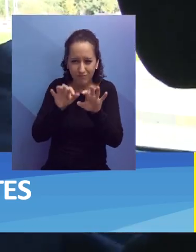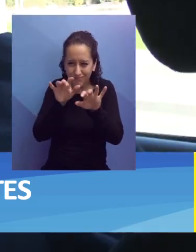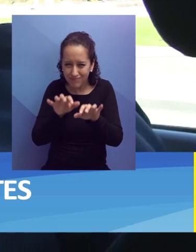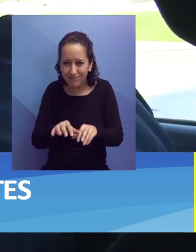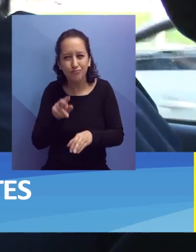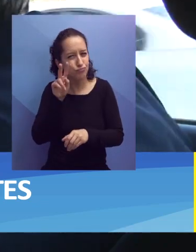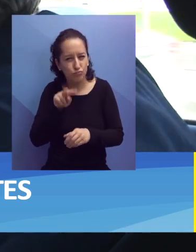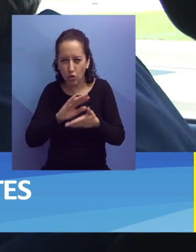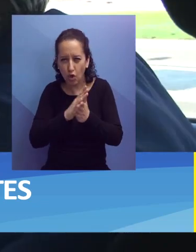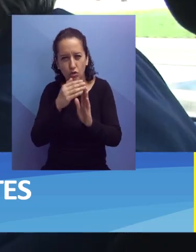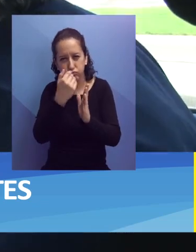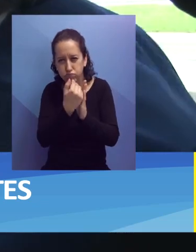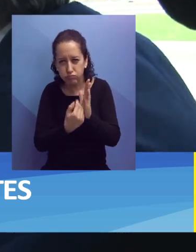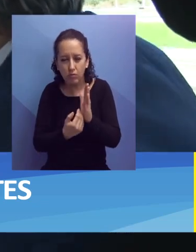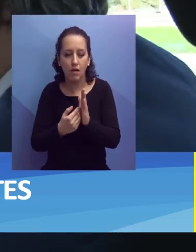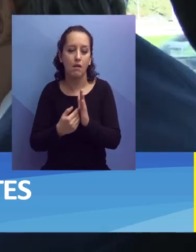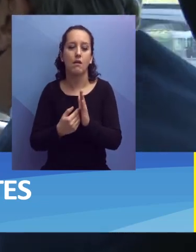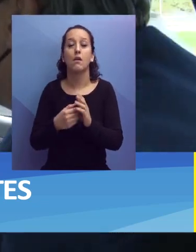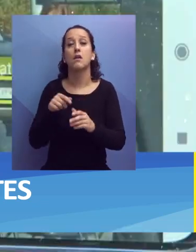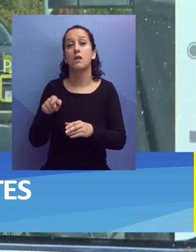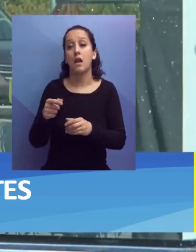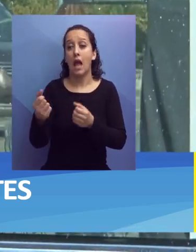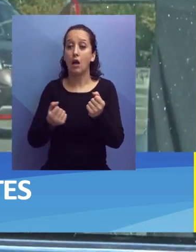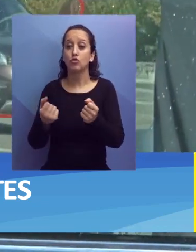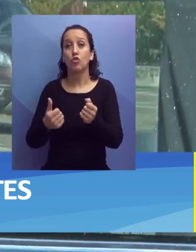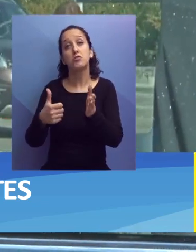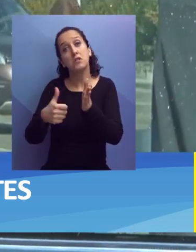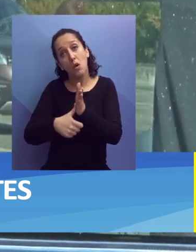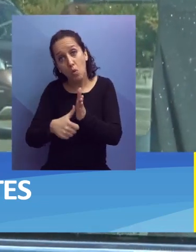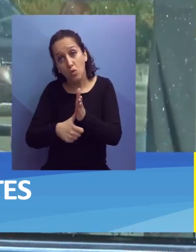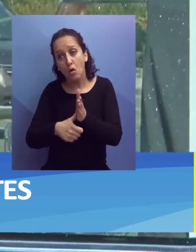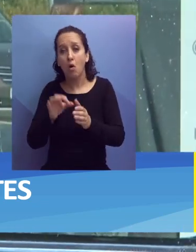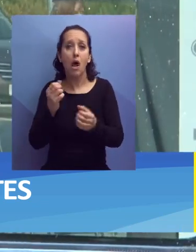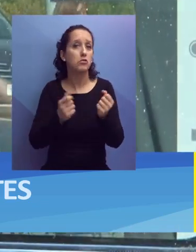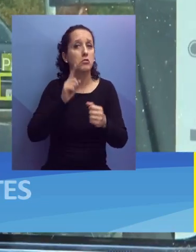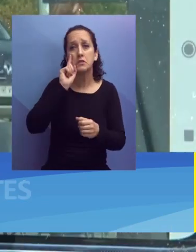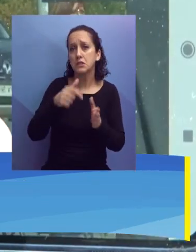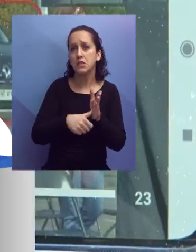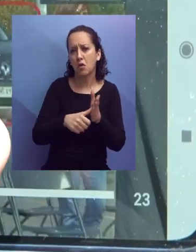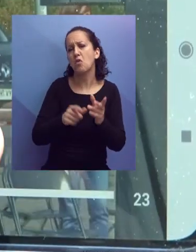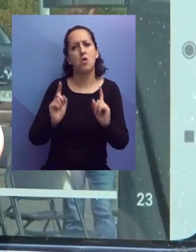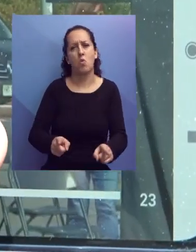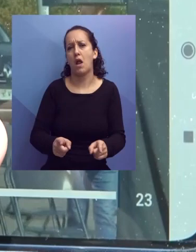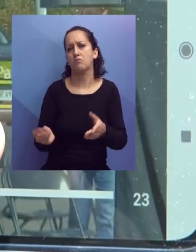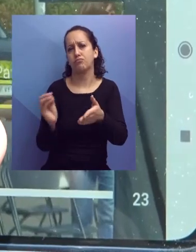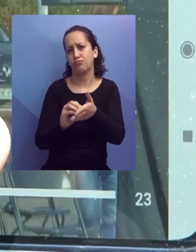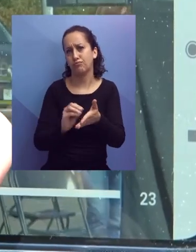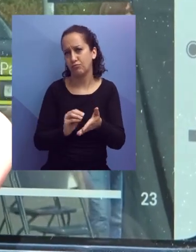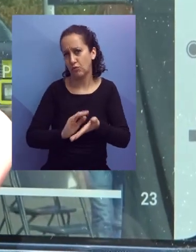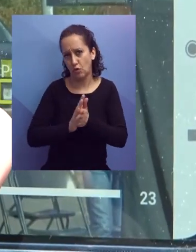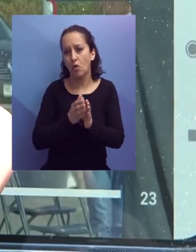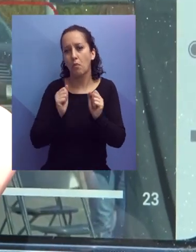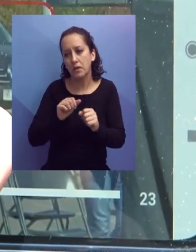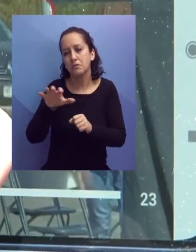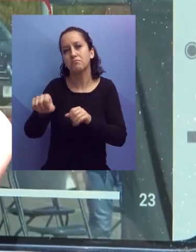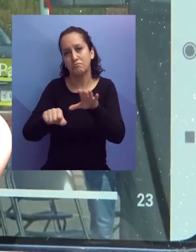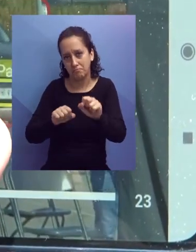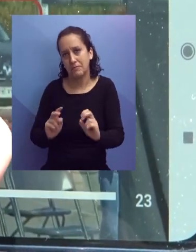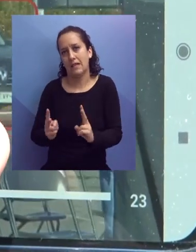Municipal, permitiendo de esta forma que no solo los automóviles asegurados puedan ser identificados y recuperados.